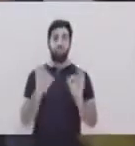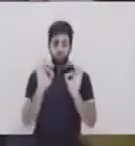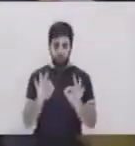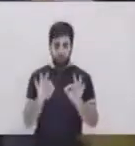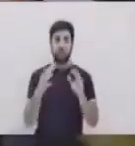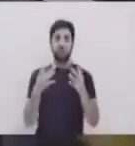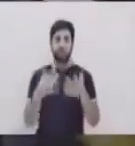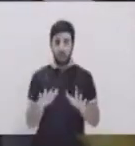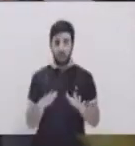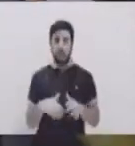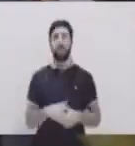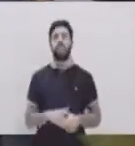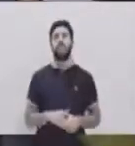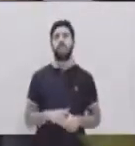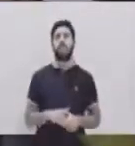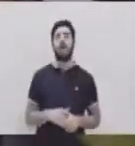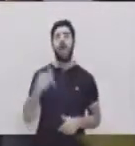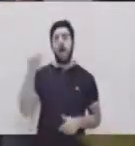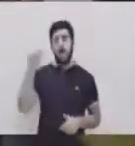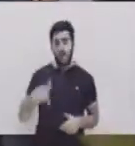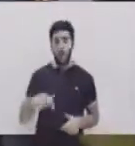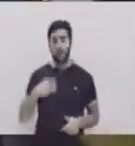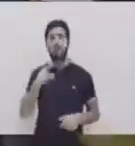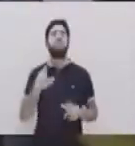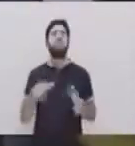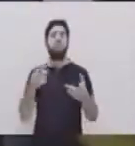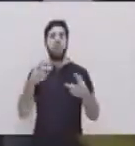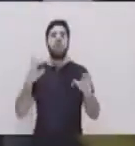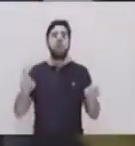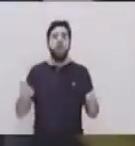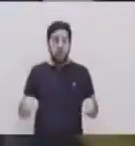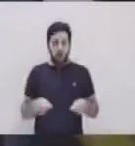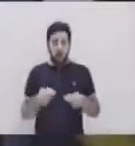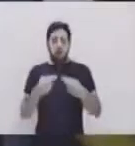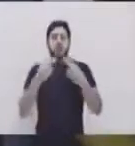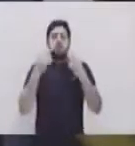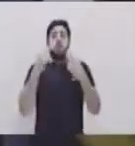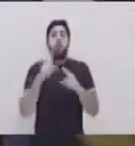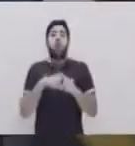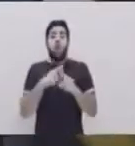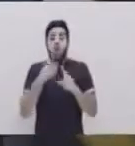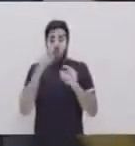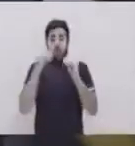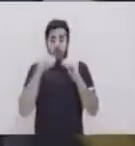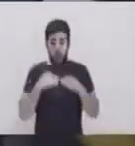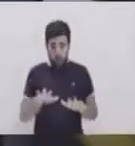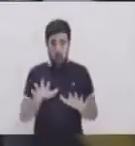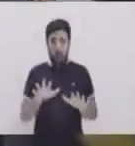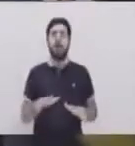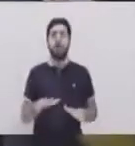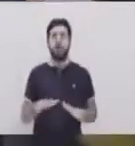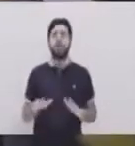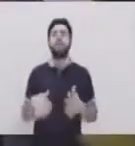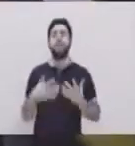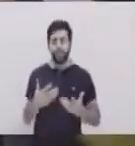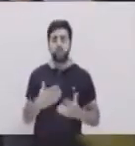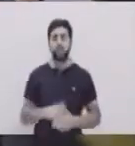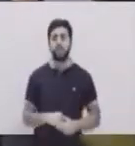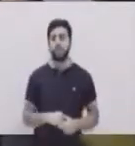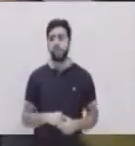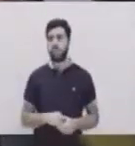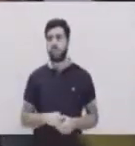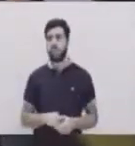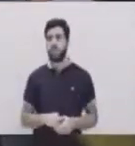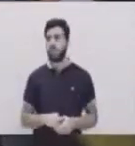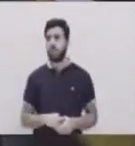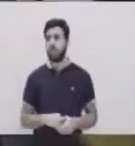Muy bien. Ahora entonces, inhalamos y al exhalar vamos a hacer el sonido